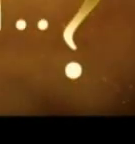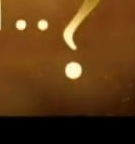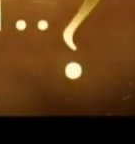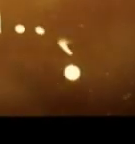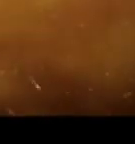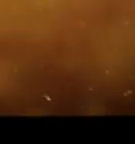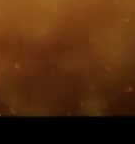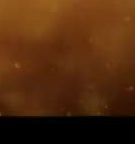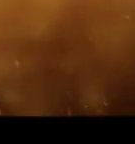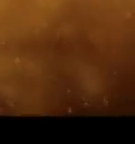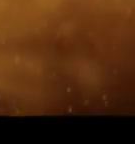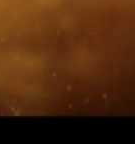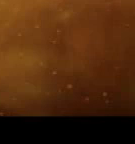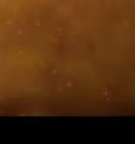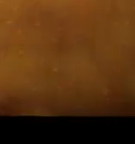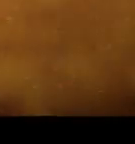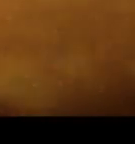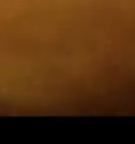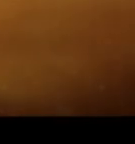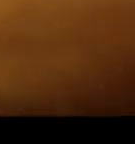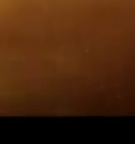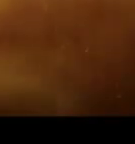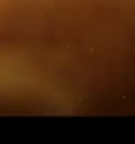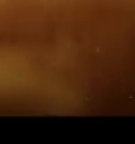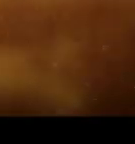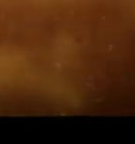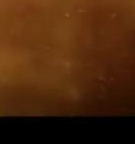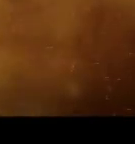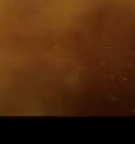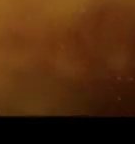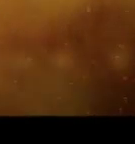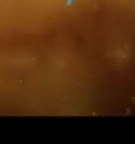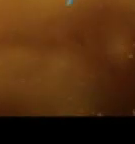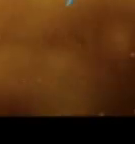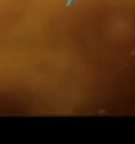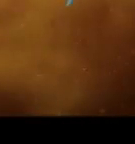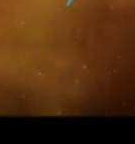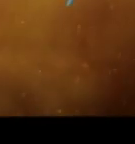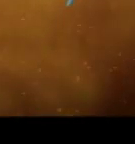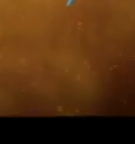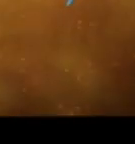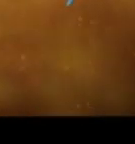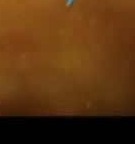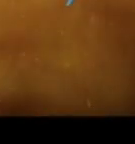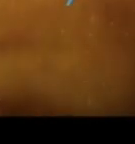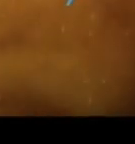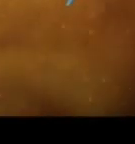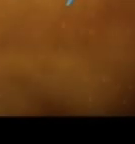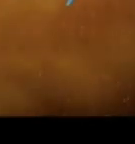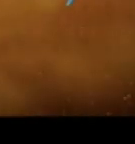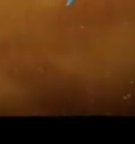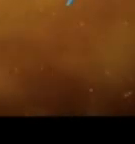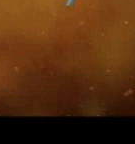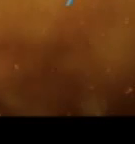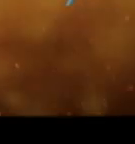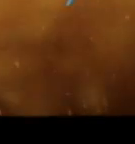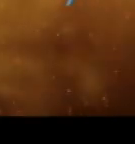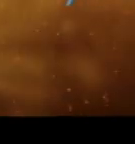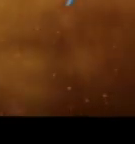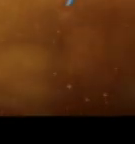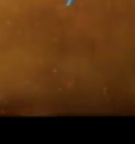con Jorge Delgado Guzmán? Este sábado 18 horas y su reprise domingo 15 horas.